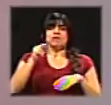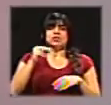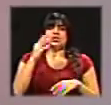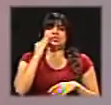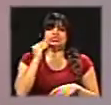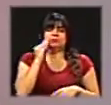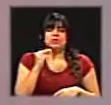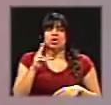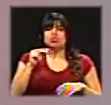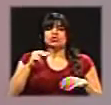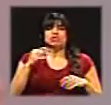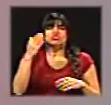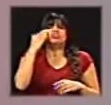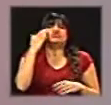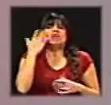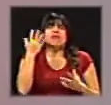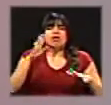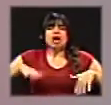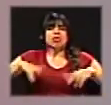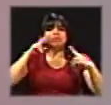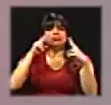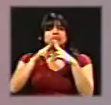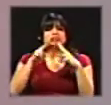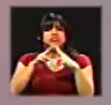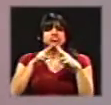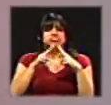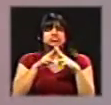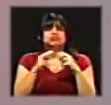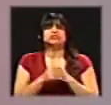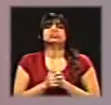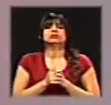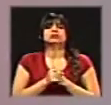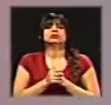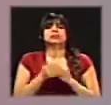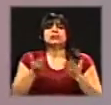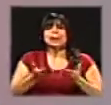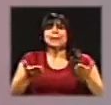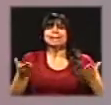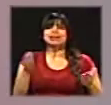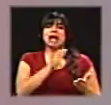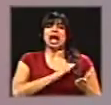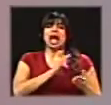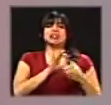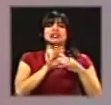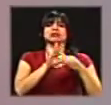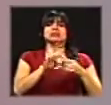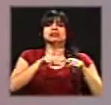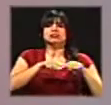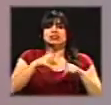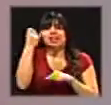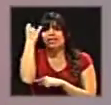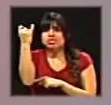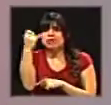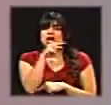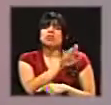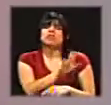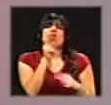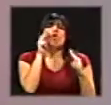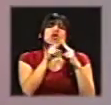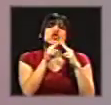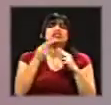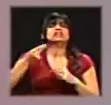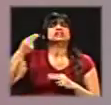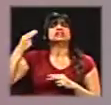digamos, no saben, no tienen conocimiento de los elementos de carácter ideológico. Lo que conocen es un poco la historia de